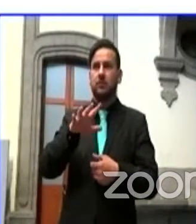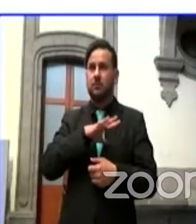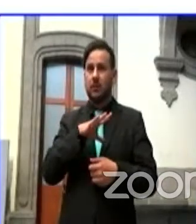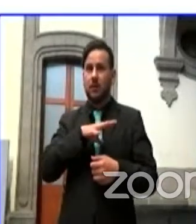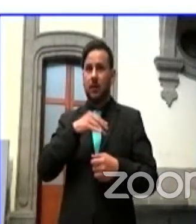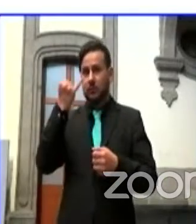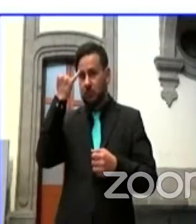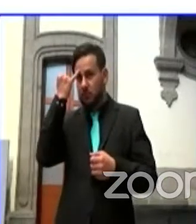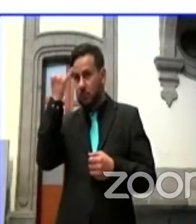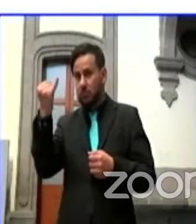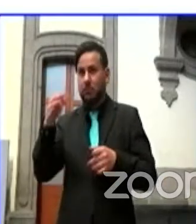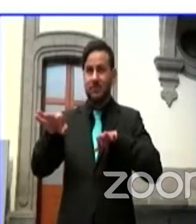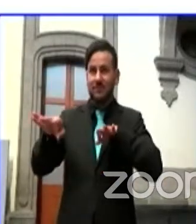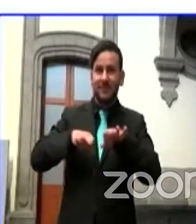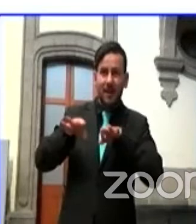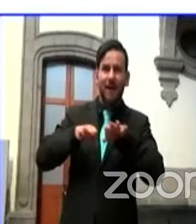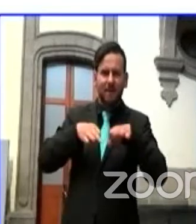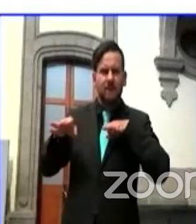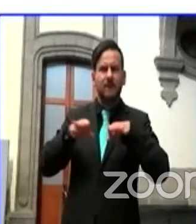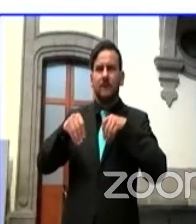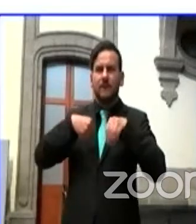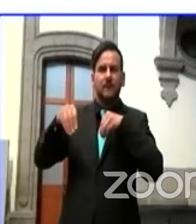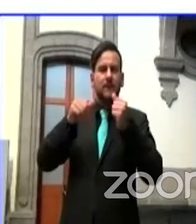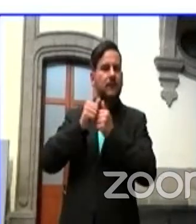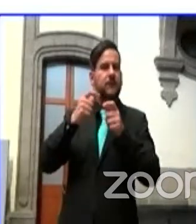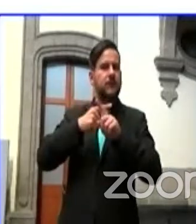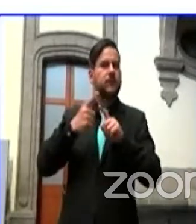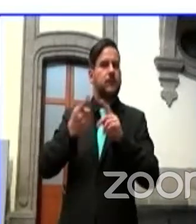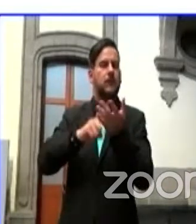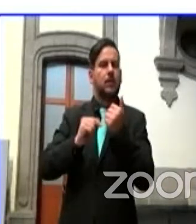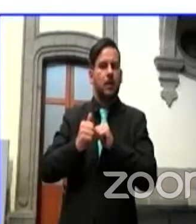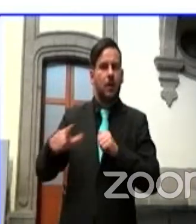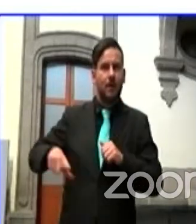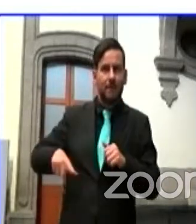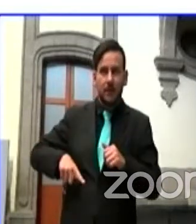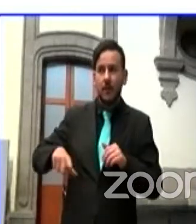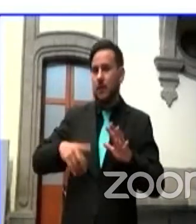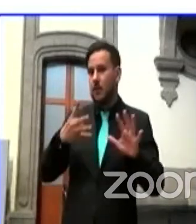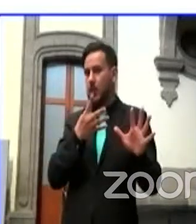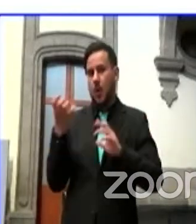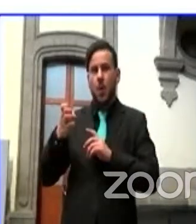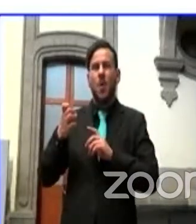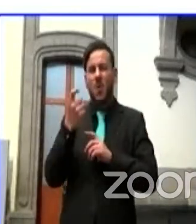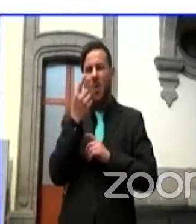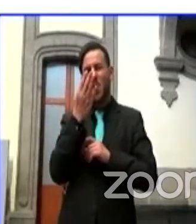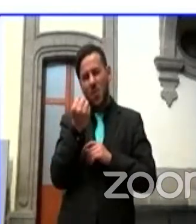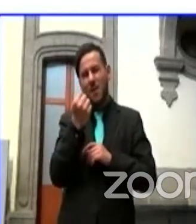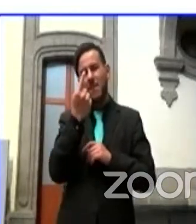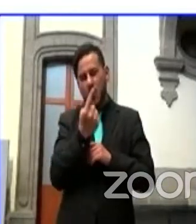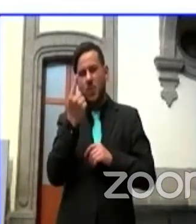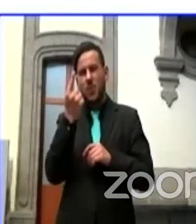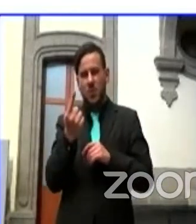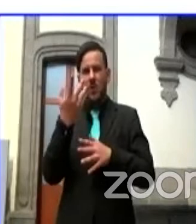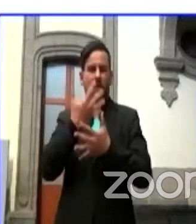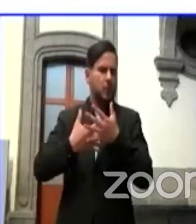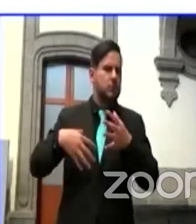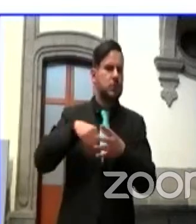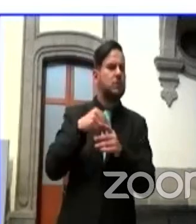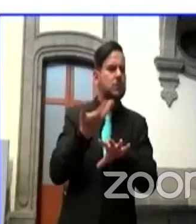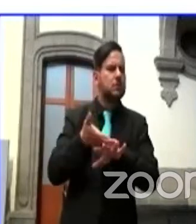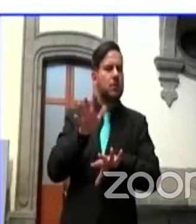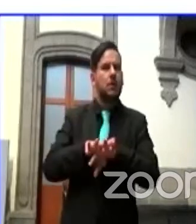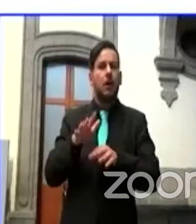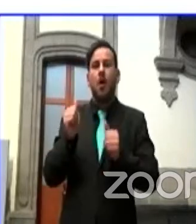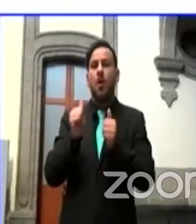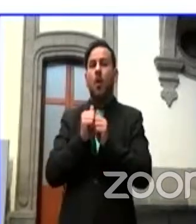estrategia de trabajar muy de cerca con las dependencias del gobierno. Es el 911 inclusivo porque a través